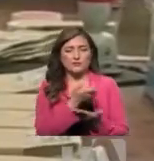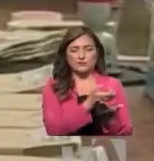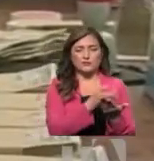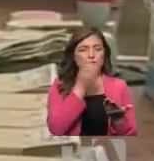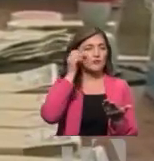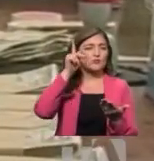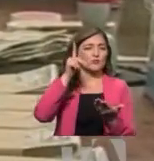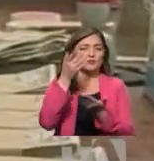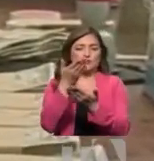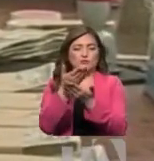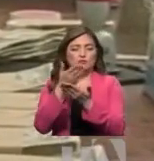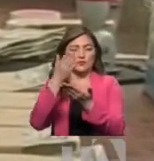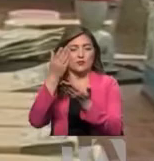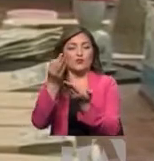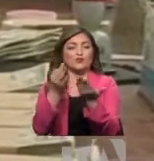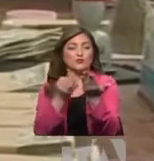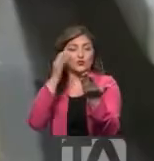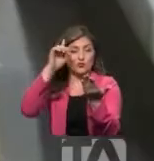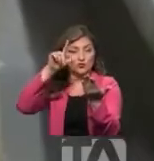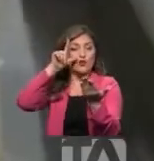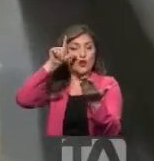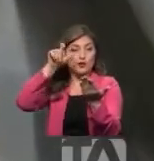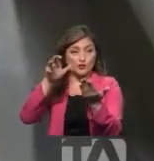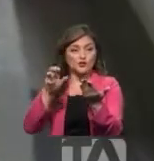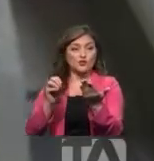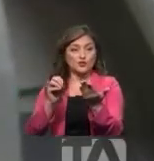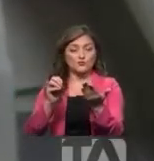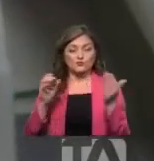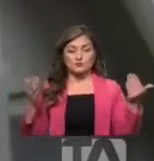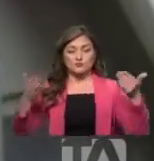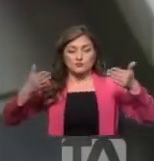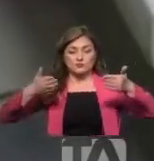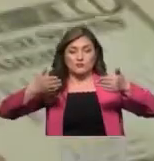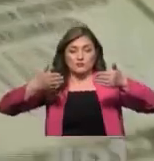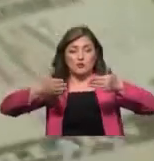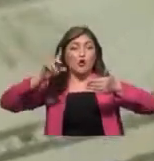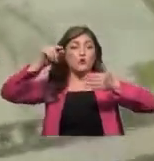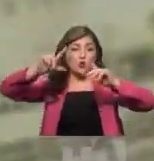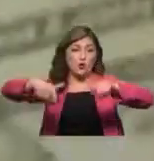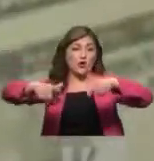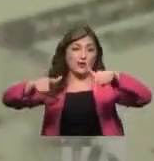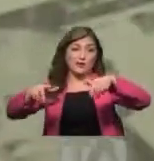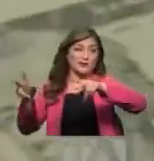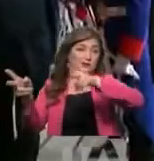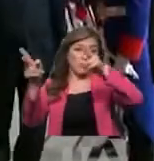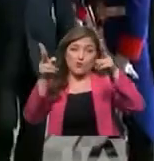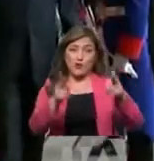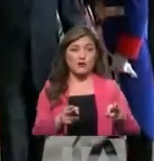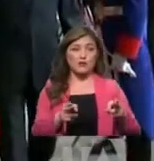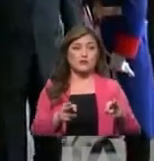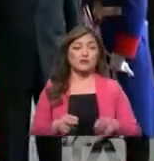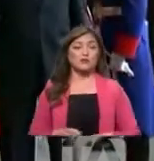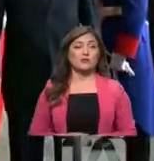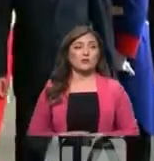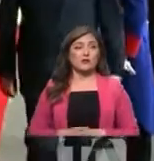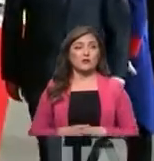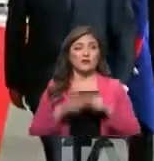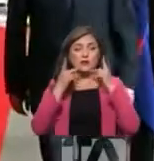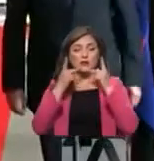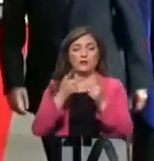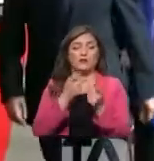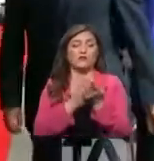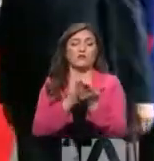cambios a 31 leyes, y muchas de ellas específicas. Por ejemplo, hay una gran constructora que en este momento no ha podido y que está en